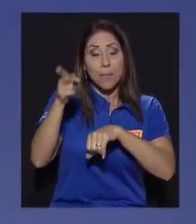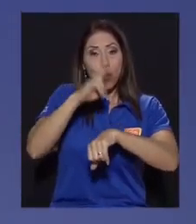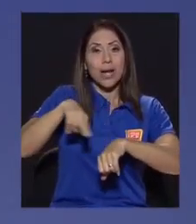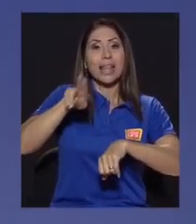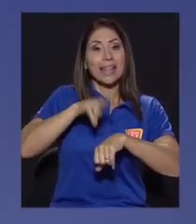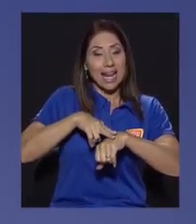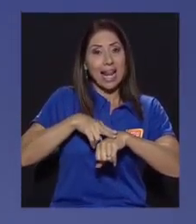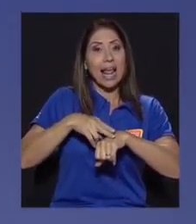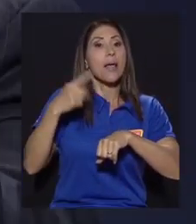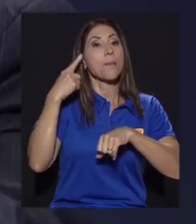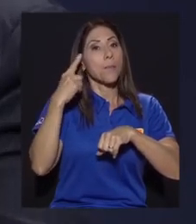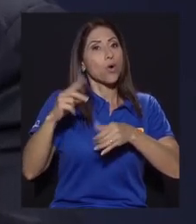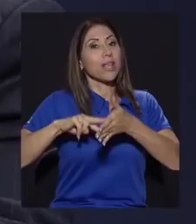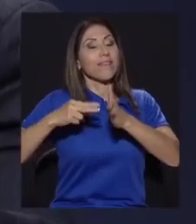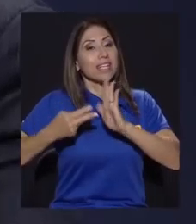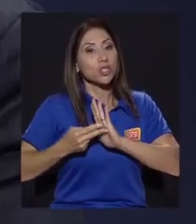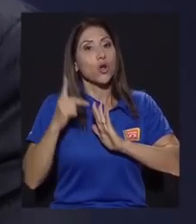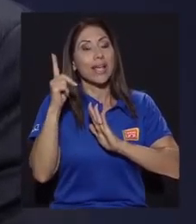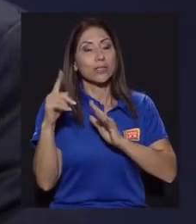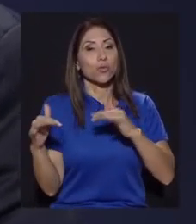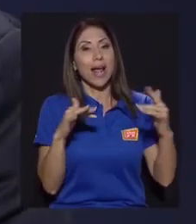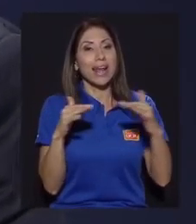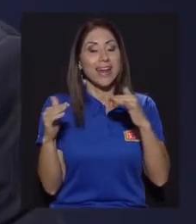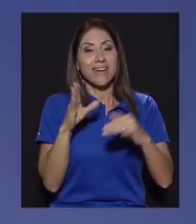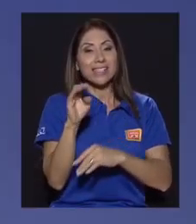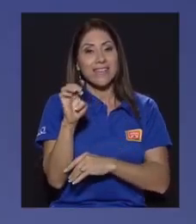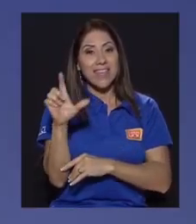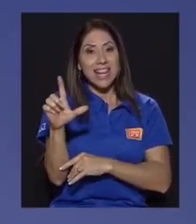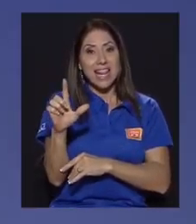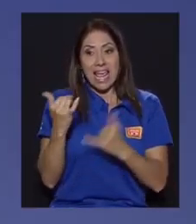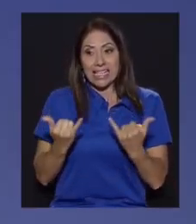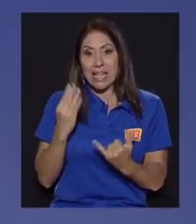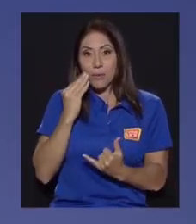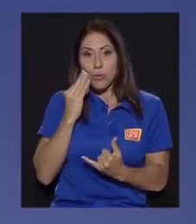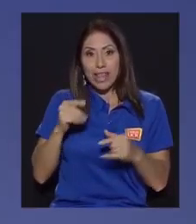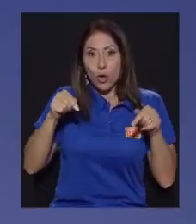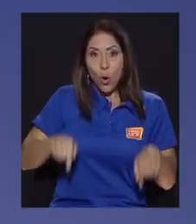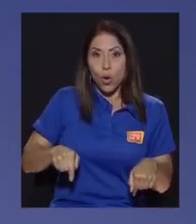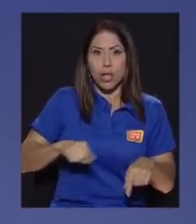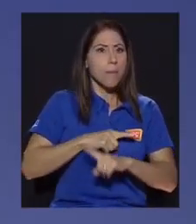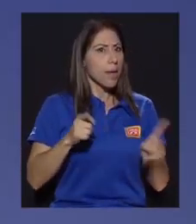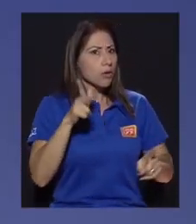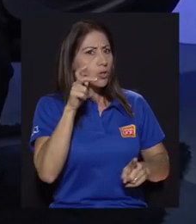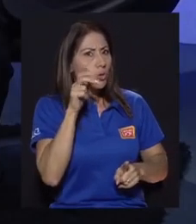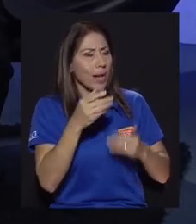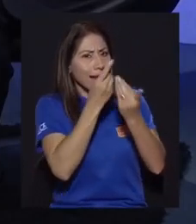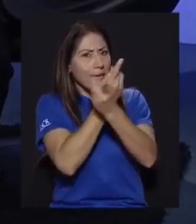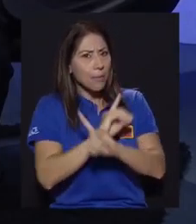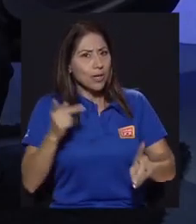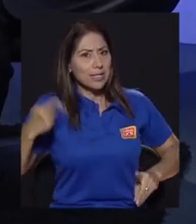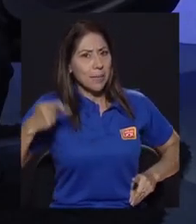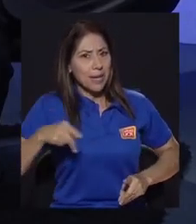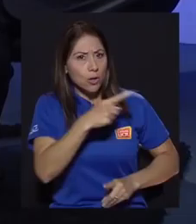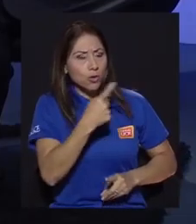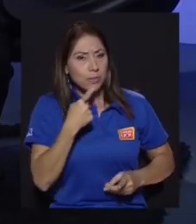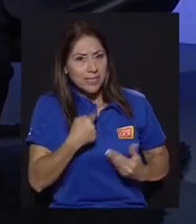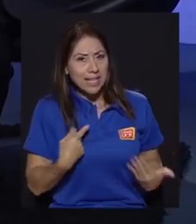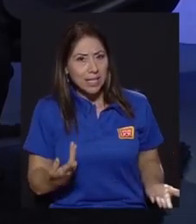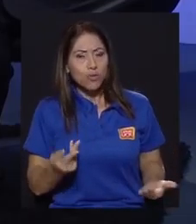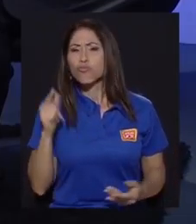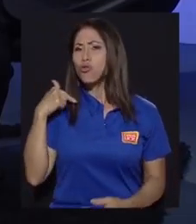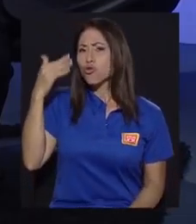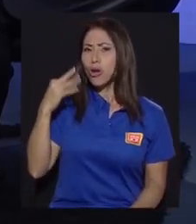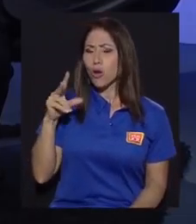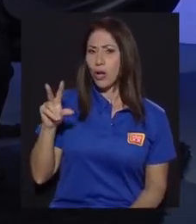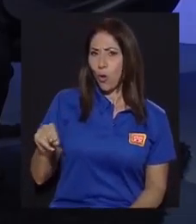definición es una guerra civil que estamos viviendo hoy normando pero suena que la democracia está en peligro lo que estamos está planteando yo creo que no